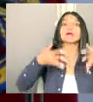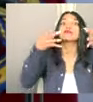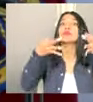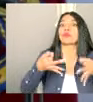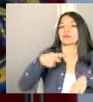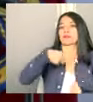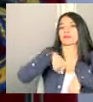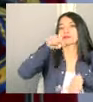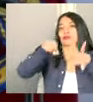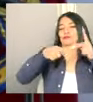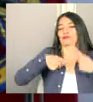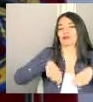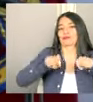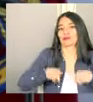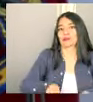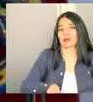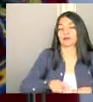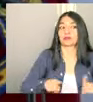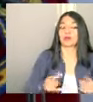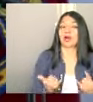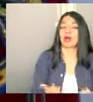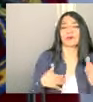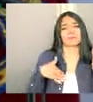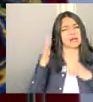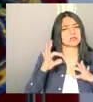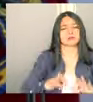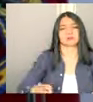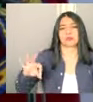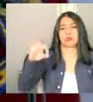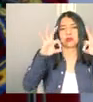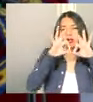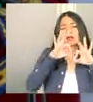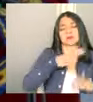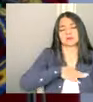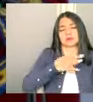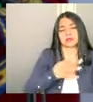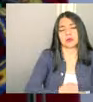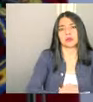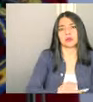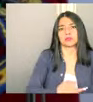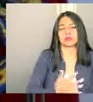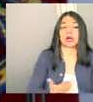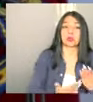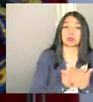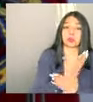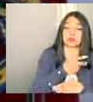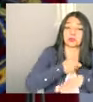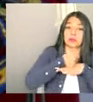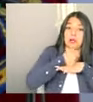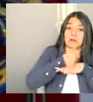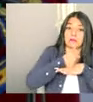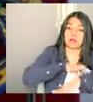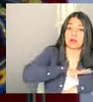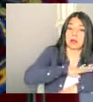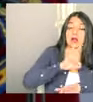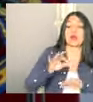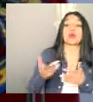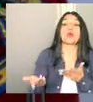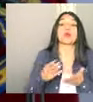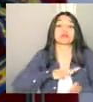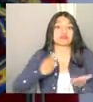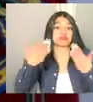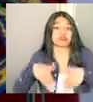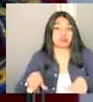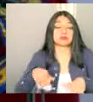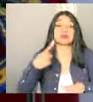tiempos contractuales. Creo que para este momento lo más importante, y eso estoy seguro que es para la autoridad saliente como para la entrante, es que la ciudad